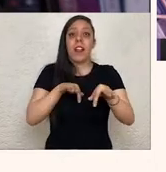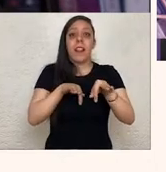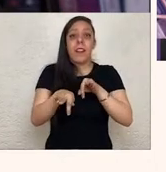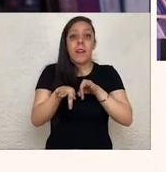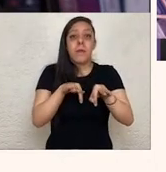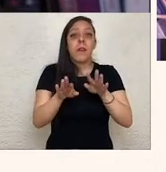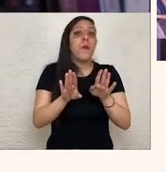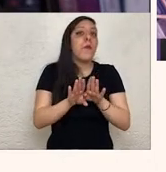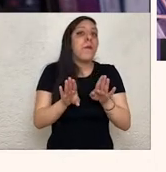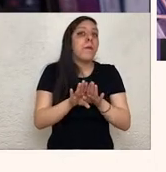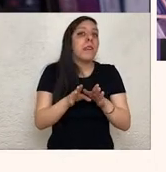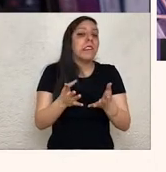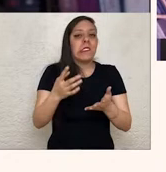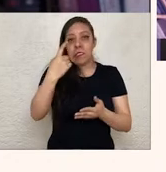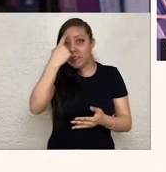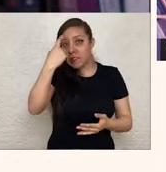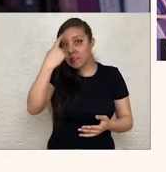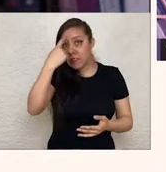en un trabajo